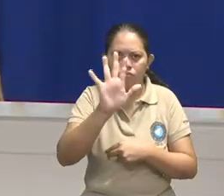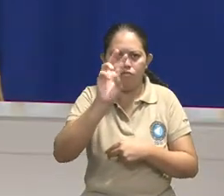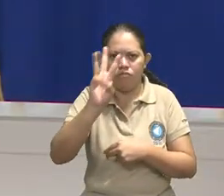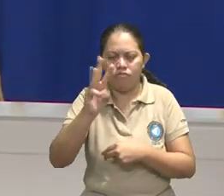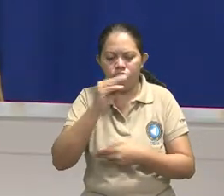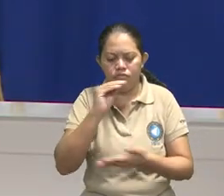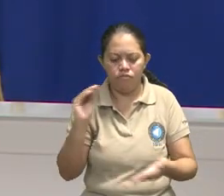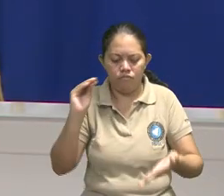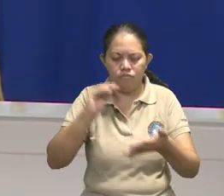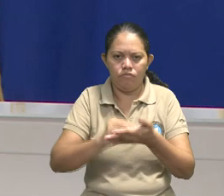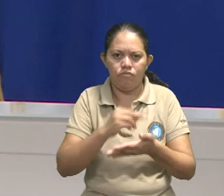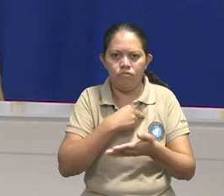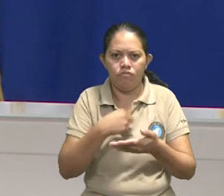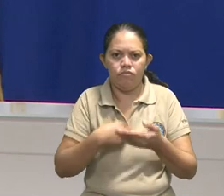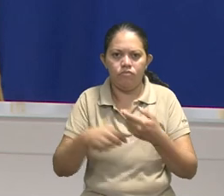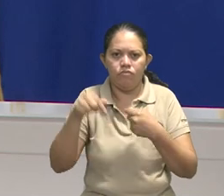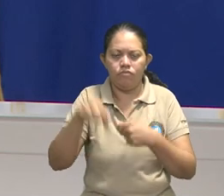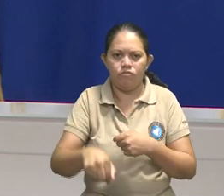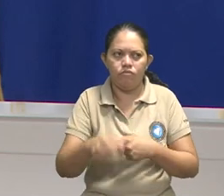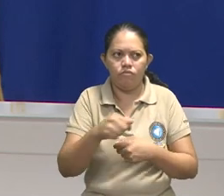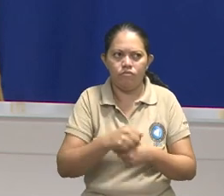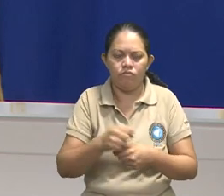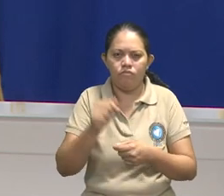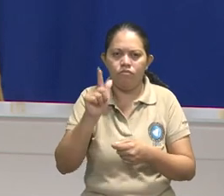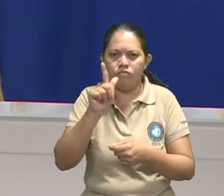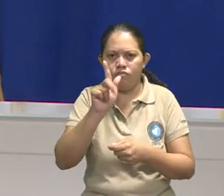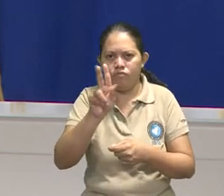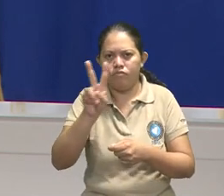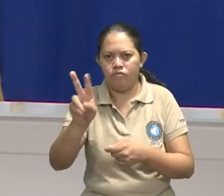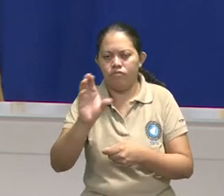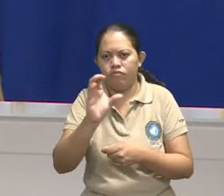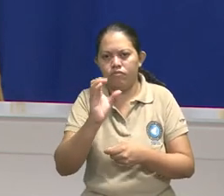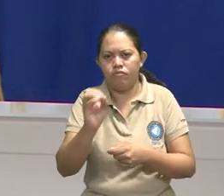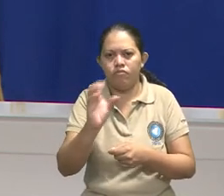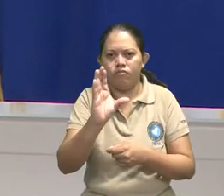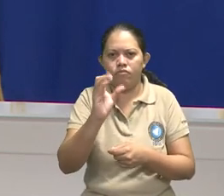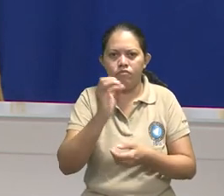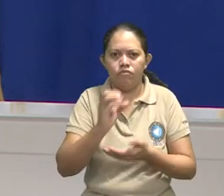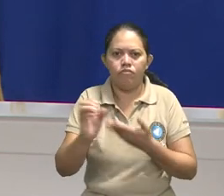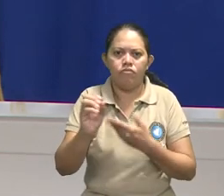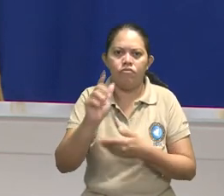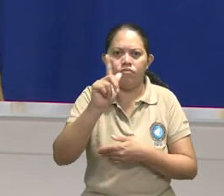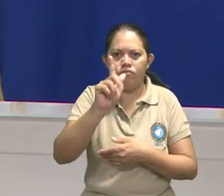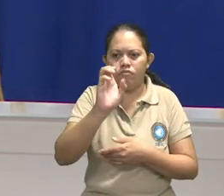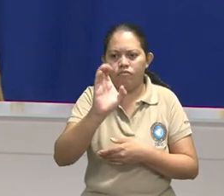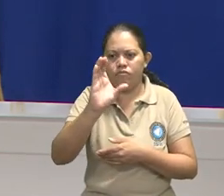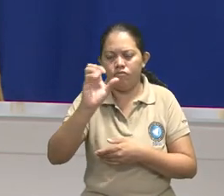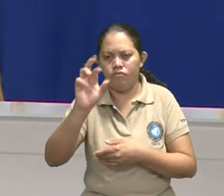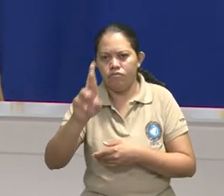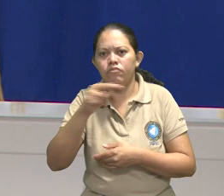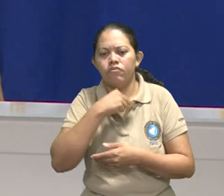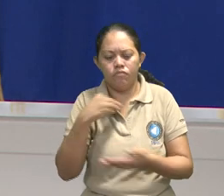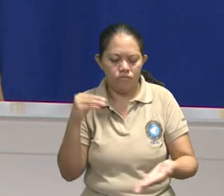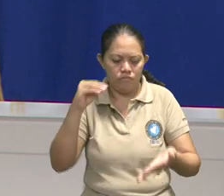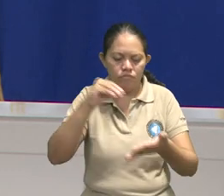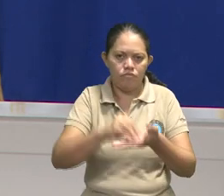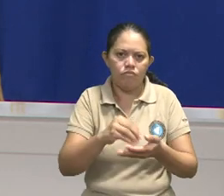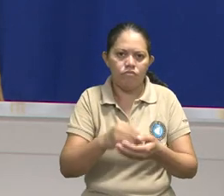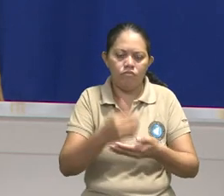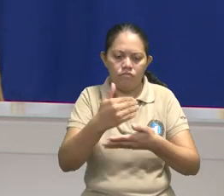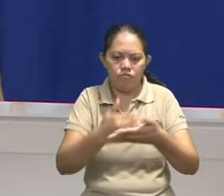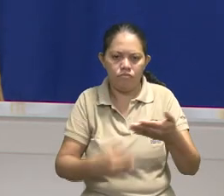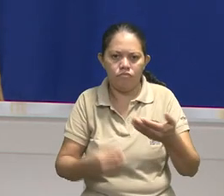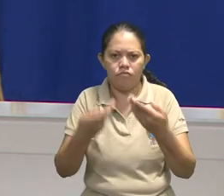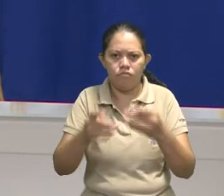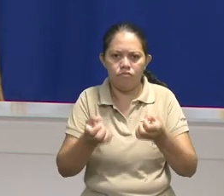ley orgánica del Instituto Nicaragüense de Telecomunicaciones y Correos, Telcor, presentado por la Comisión